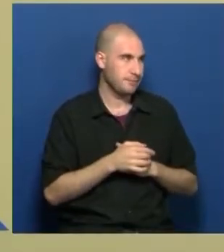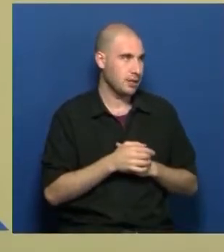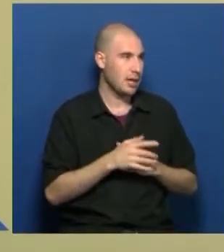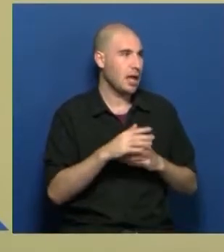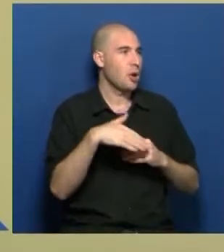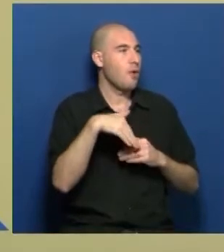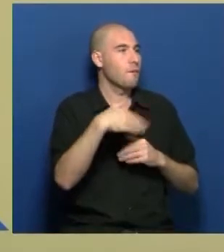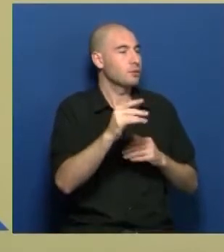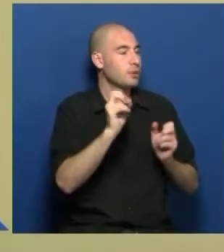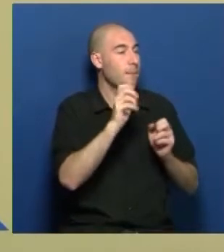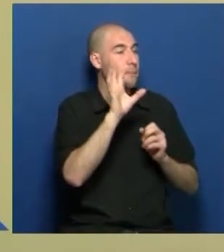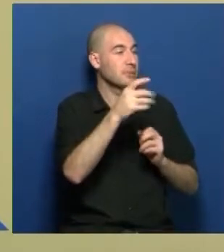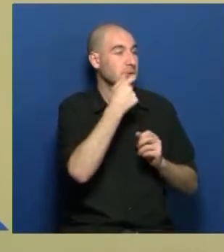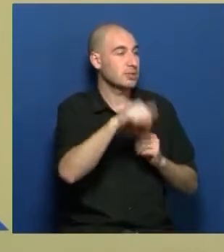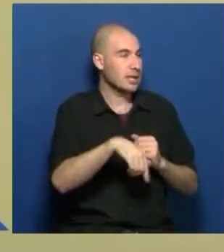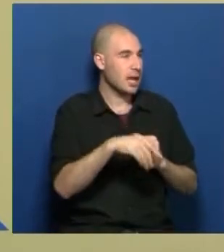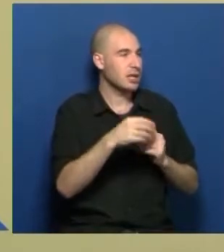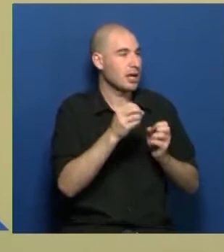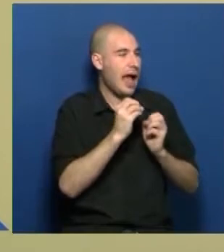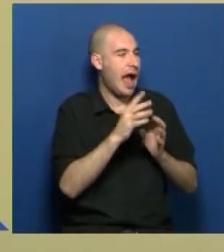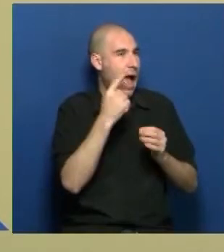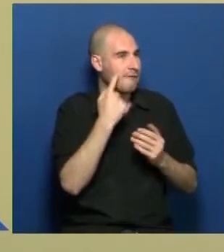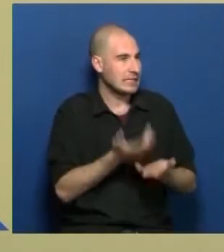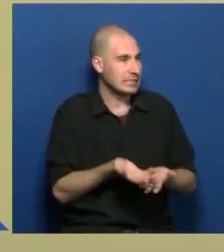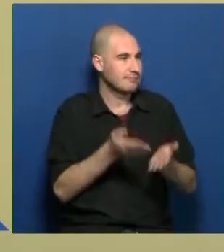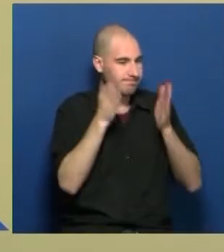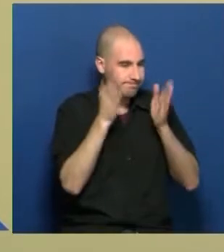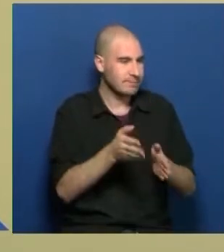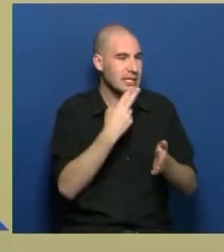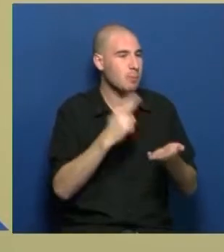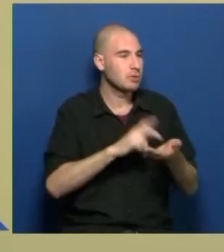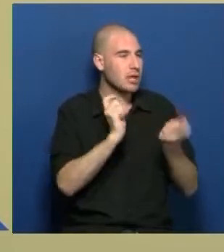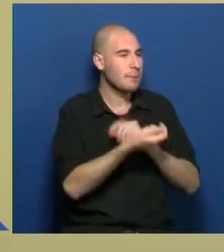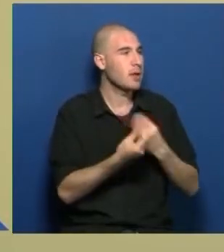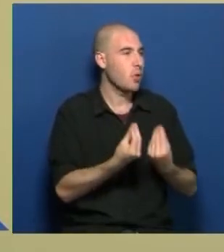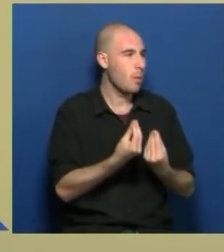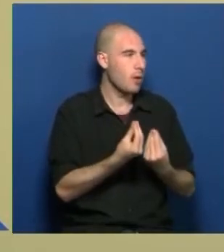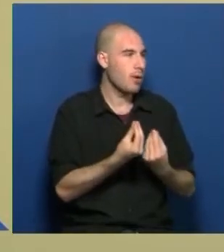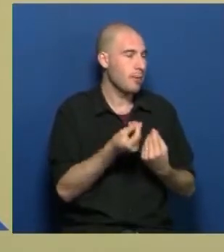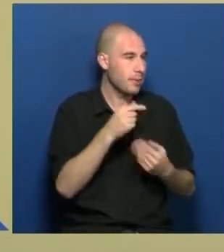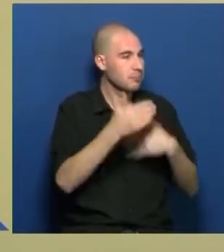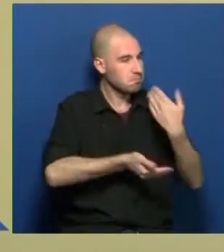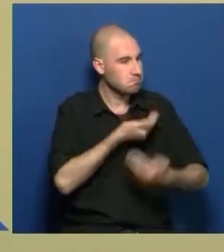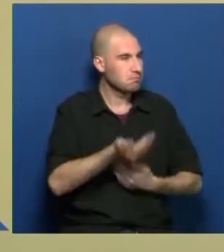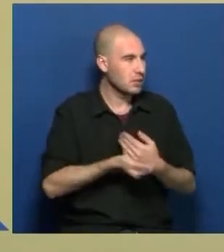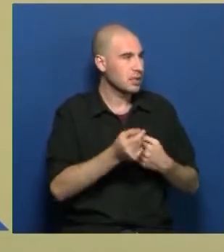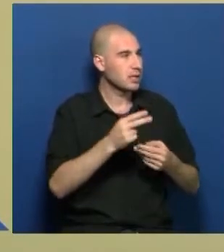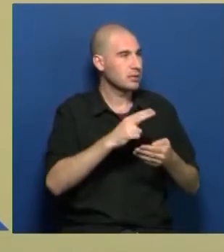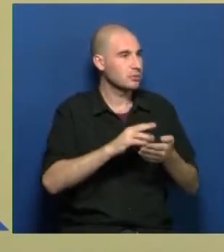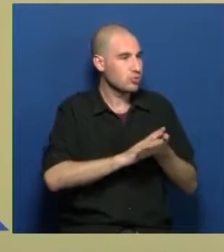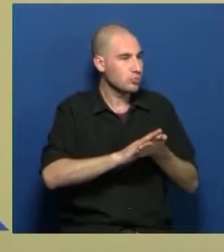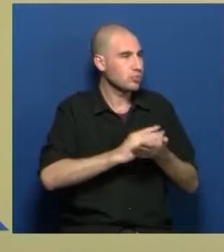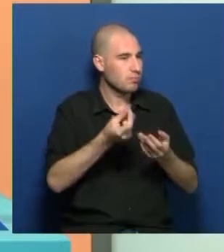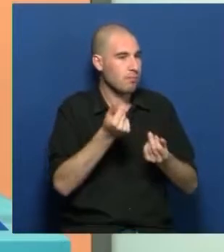una perspectiva desde la provincia de Mendoza, ¿por dónde debería encararse esta reforma tributaria para empezar a arreglar las cuentas públicas